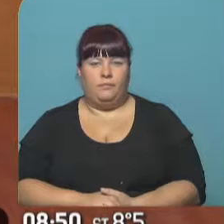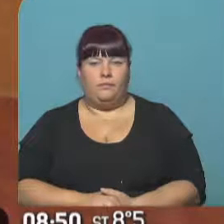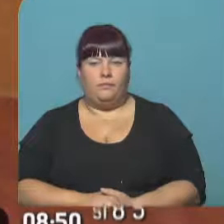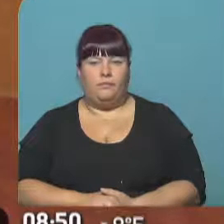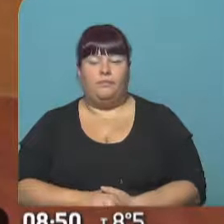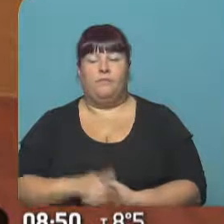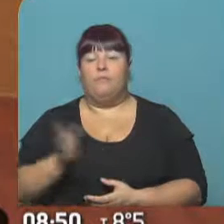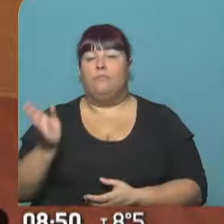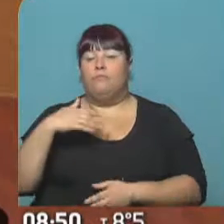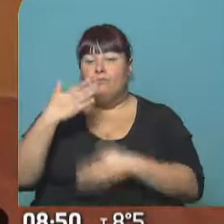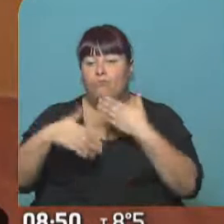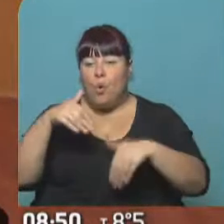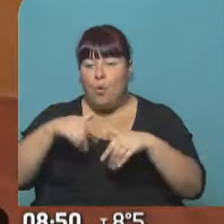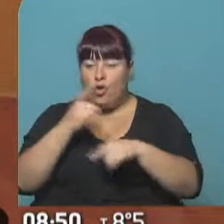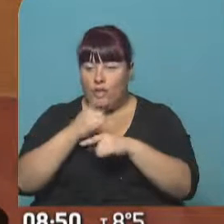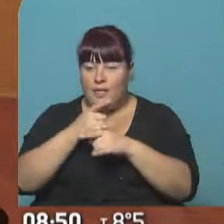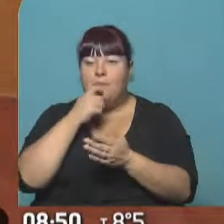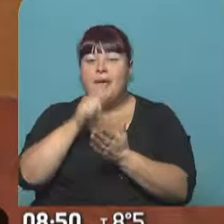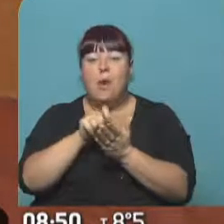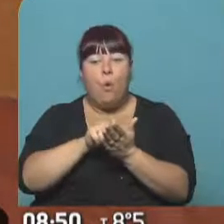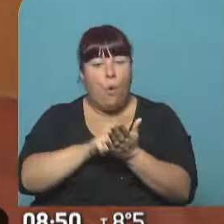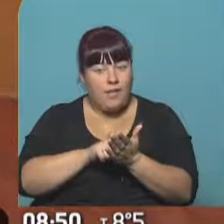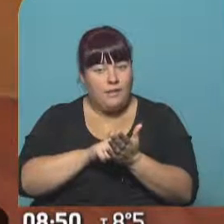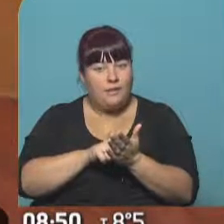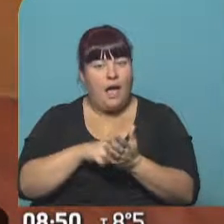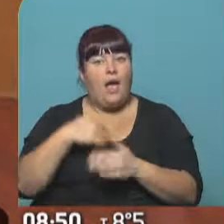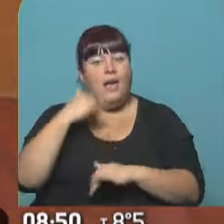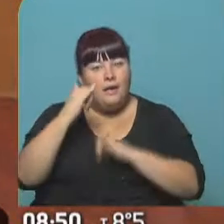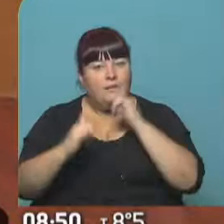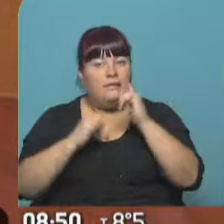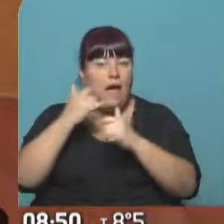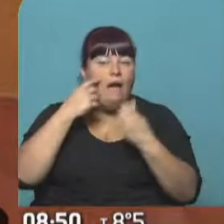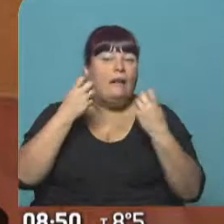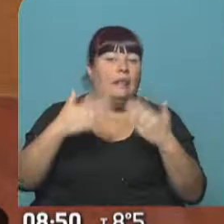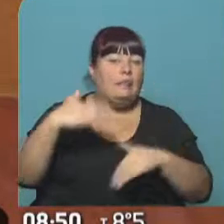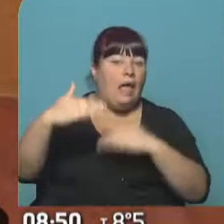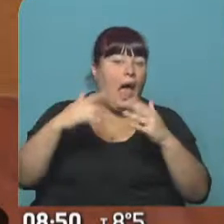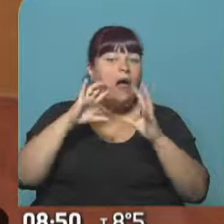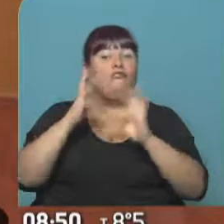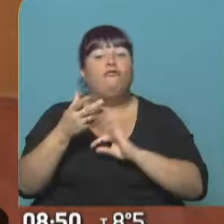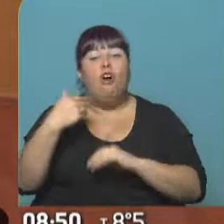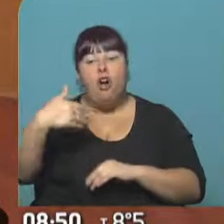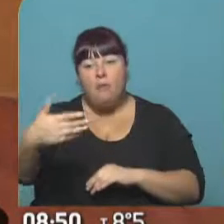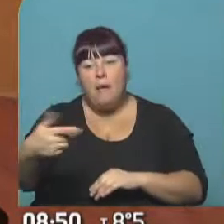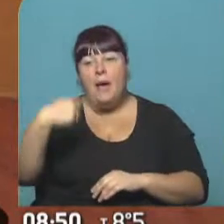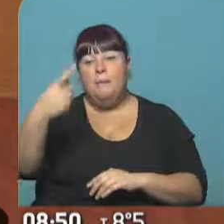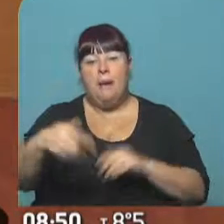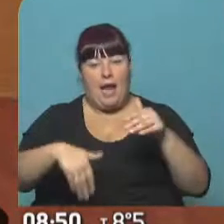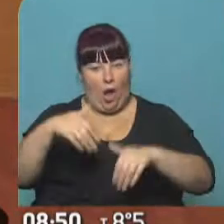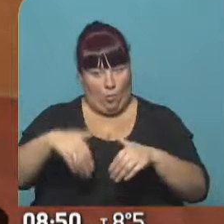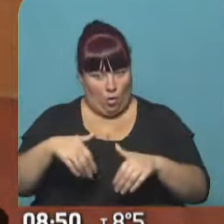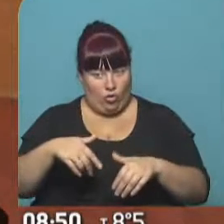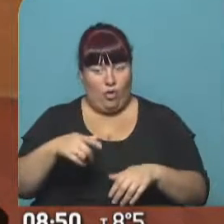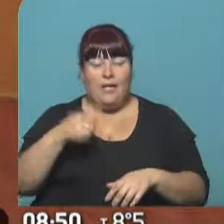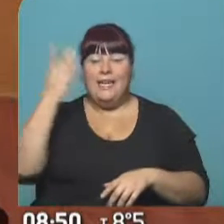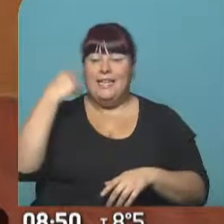como en todos los procesos electorales las encuestadoras van dando algunas tendencias o pronósticos de cara a las elecciones y